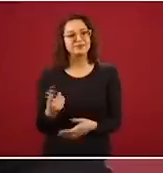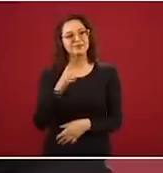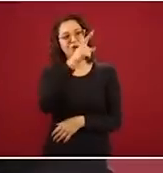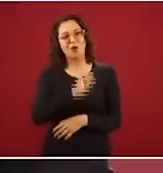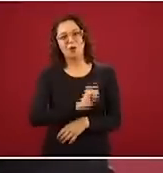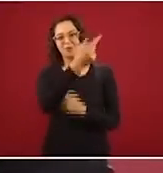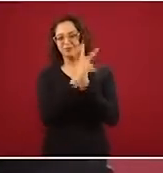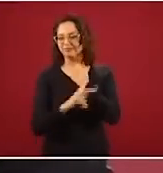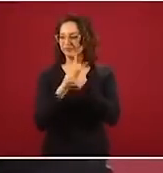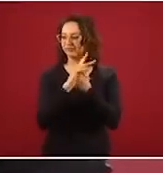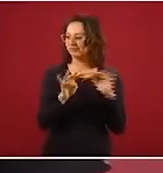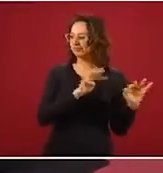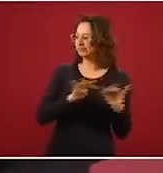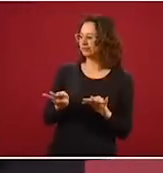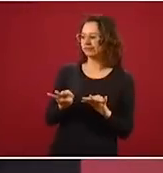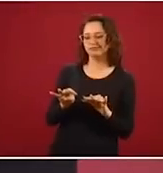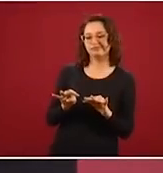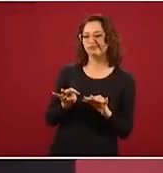hagan